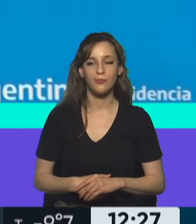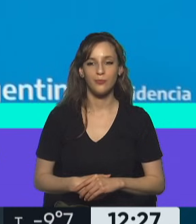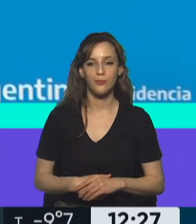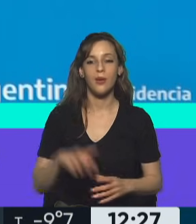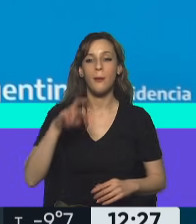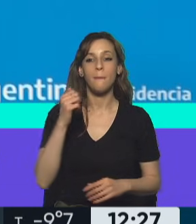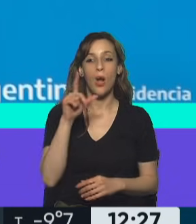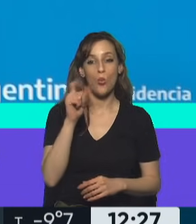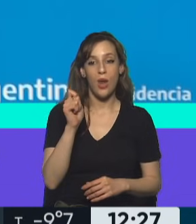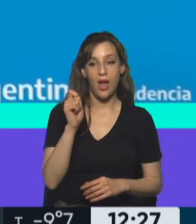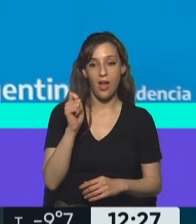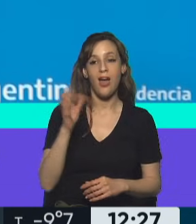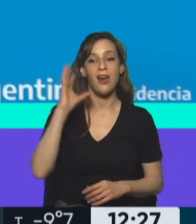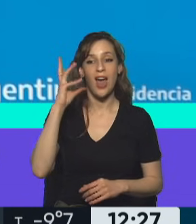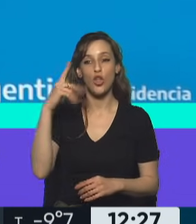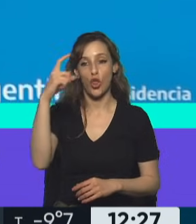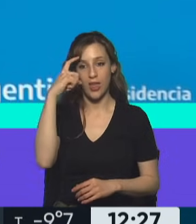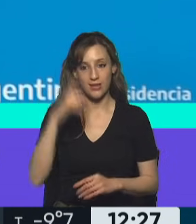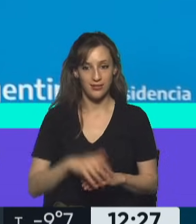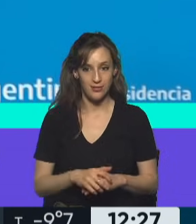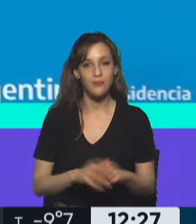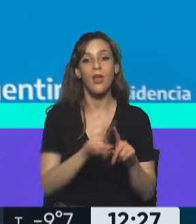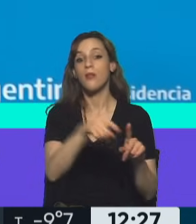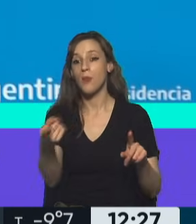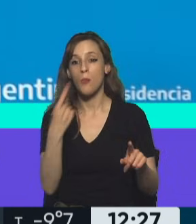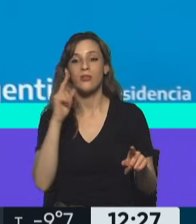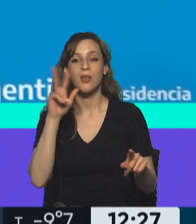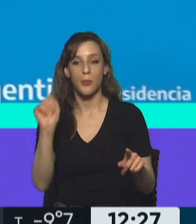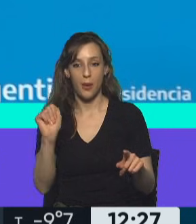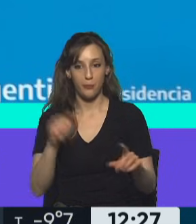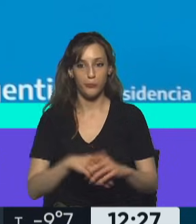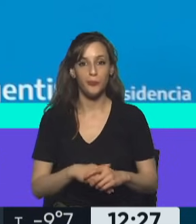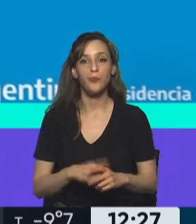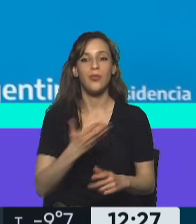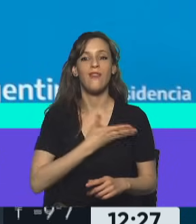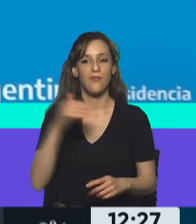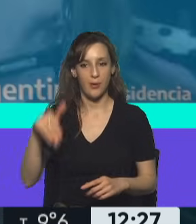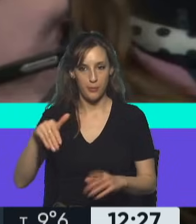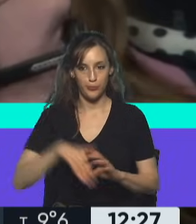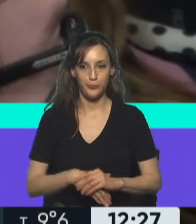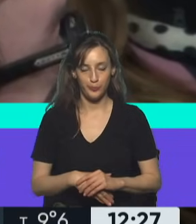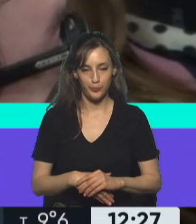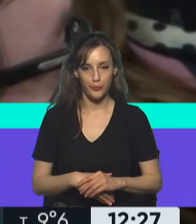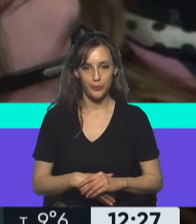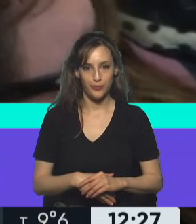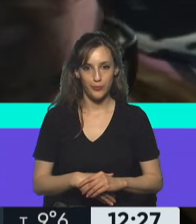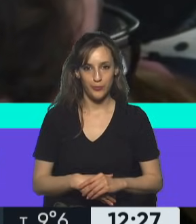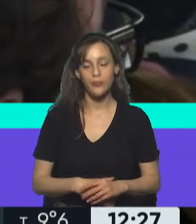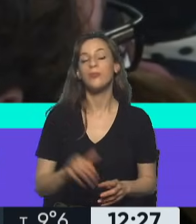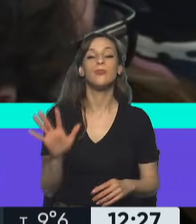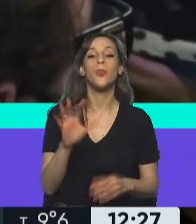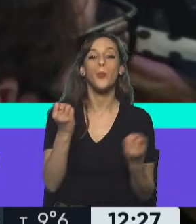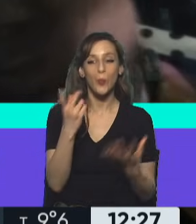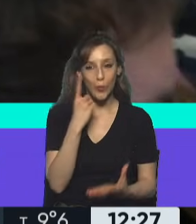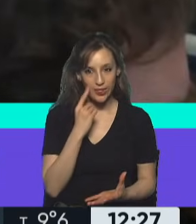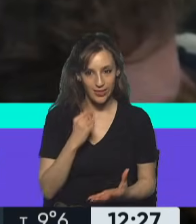Paula Larruz, de Radio 10, y luego Silvia. Marcado, ¿está Silvia por ahí? De FM High. Gracias. Gabriela, ¿qué tal? Buen día.